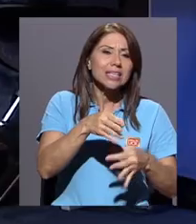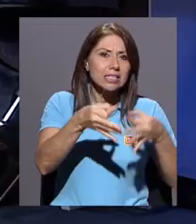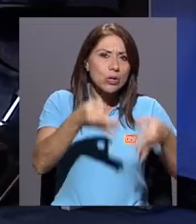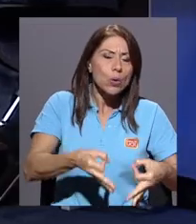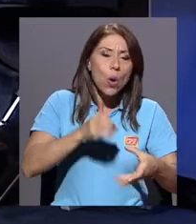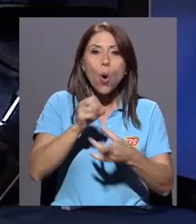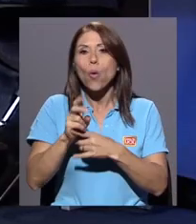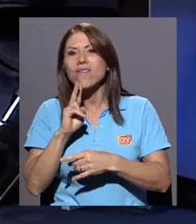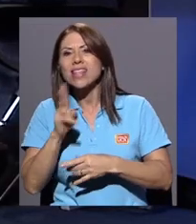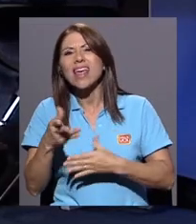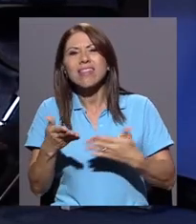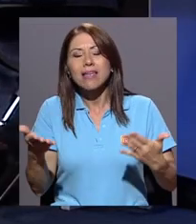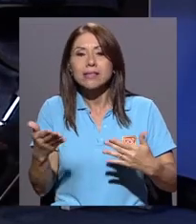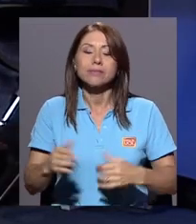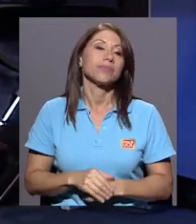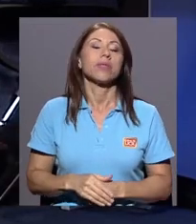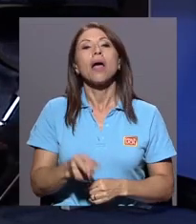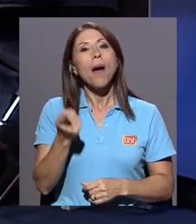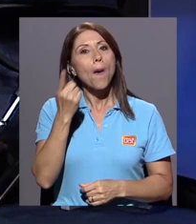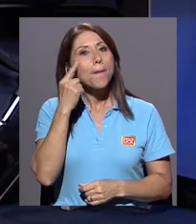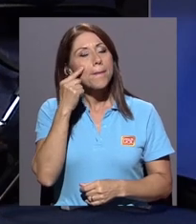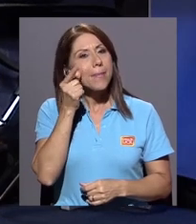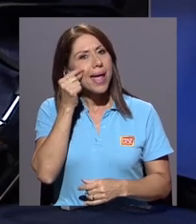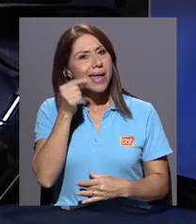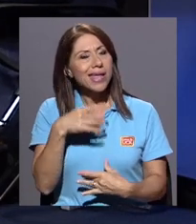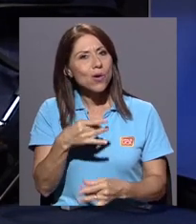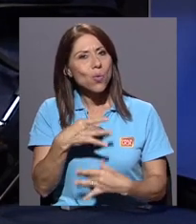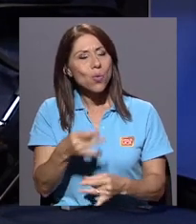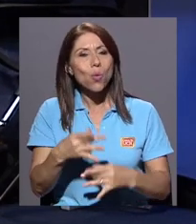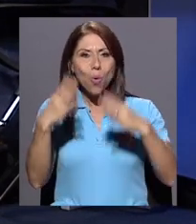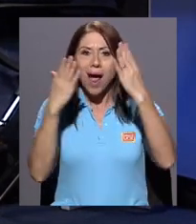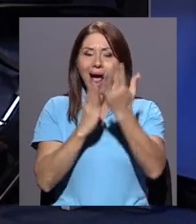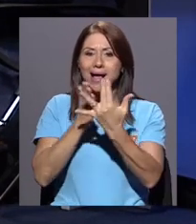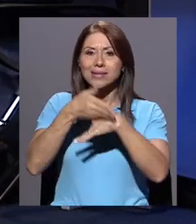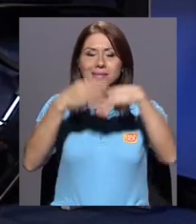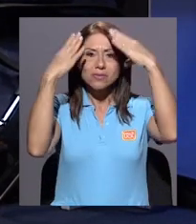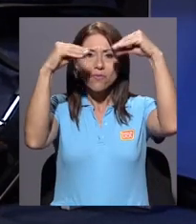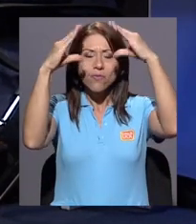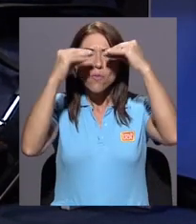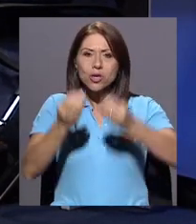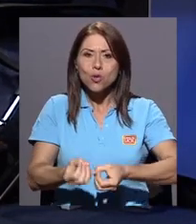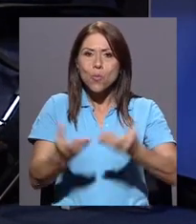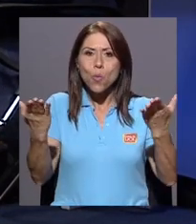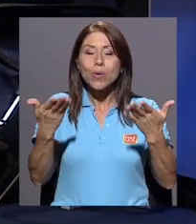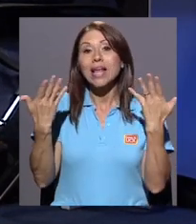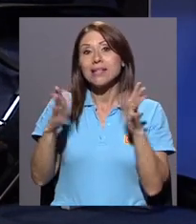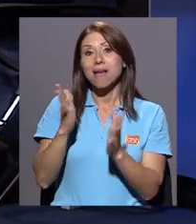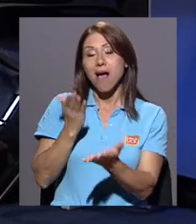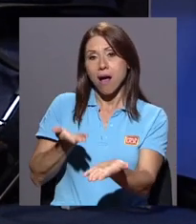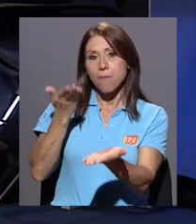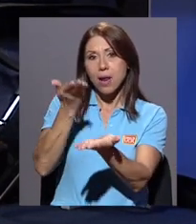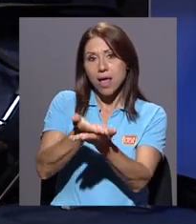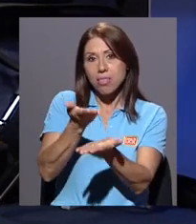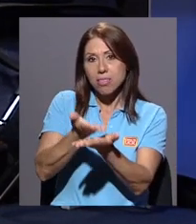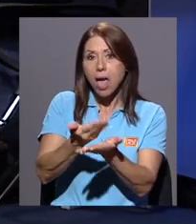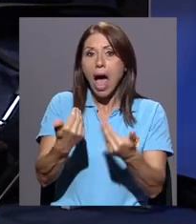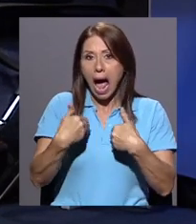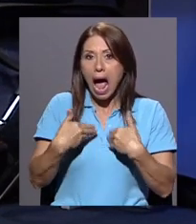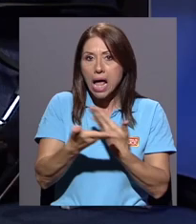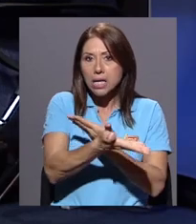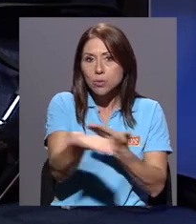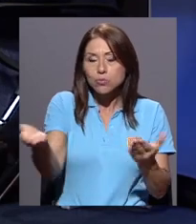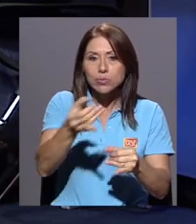verdad. Ahora, vea qué curioso. El acceso a la información pública ha planteado que existen instituciones